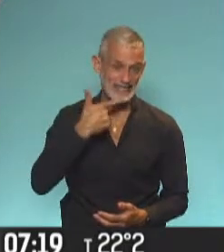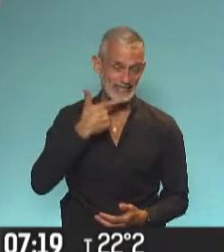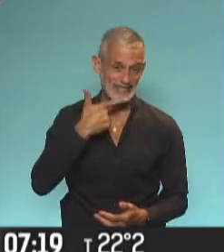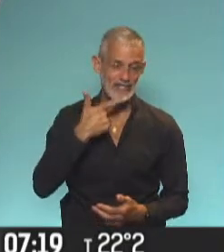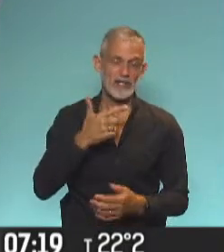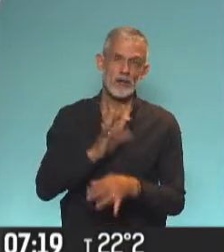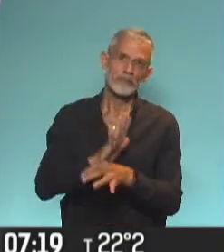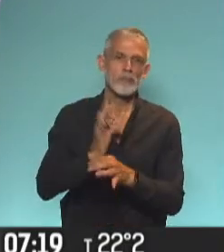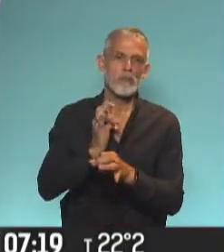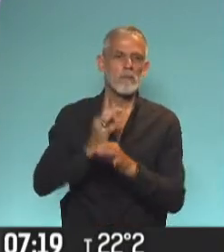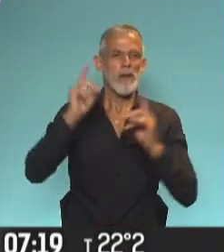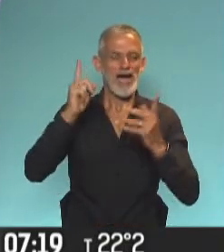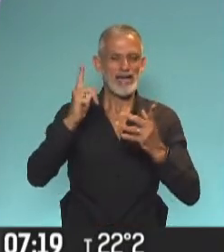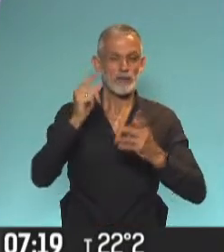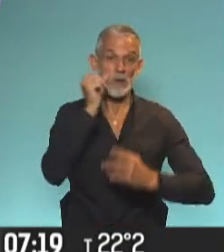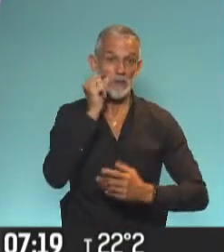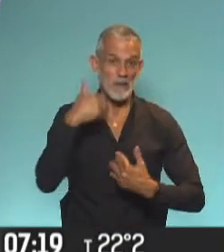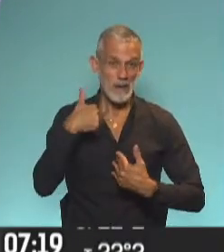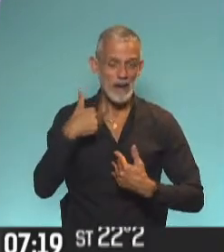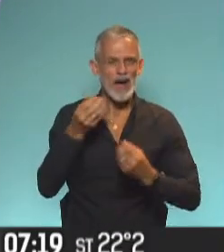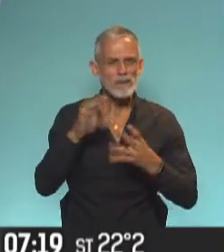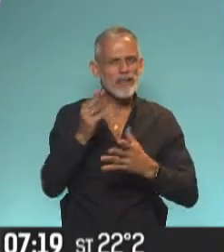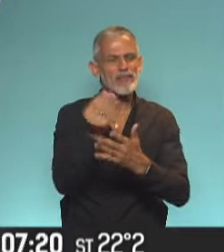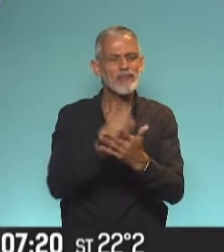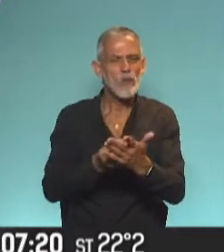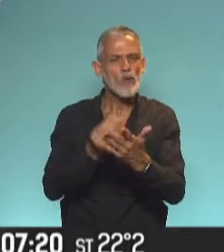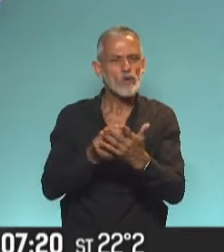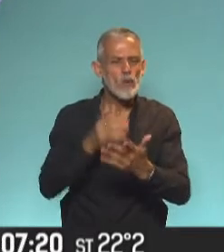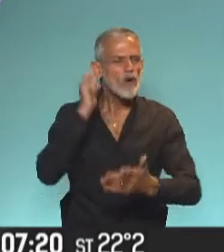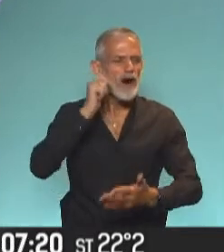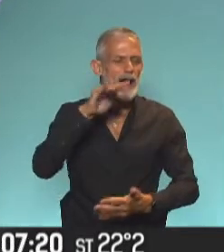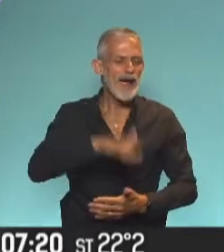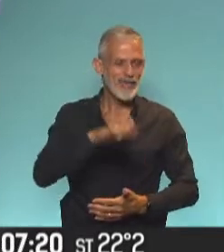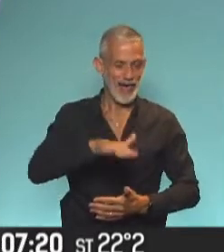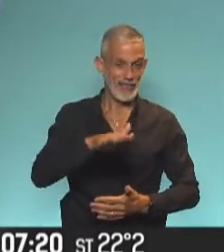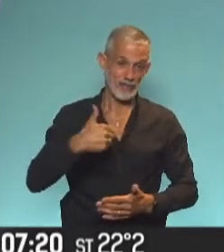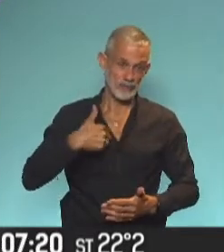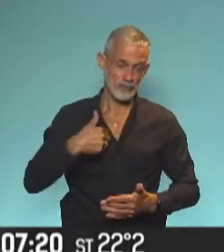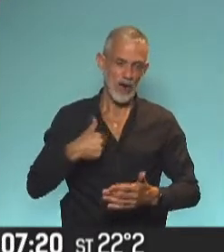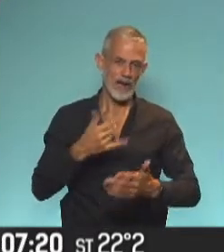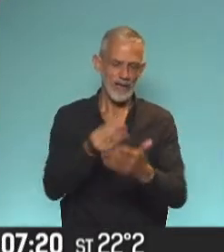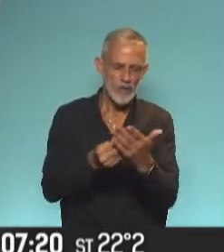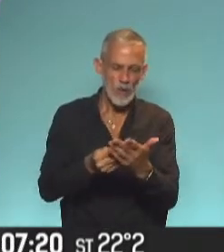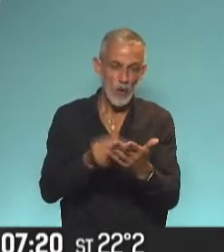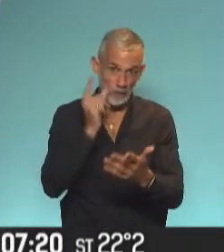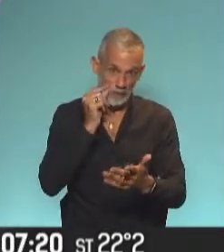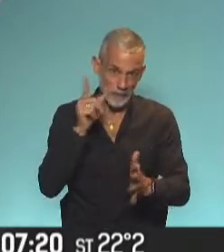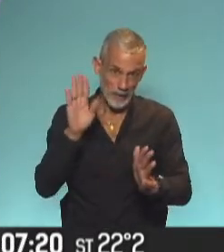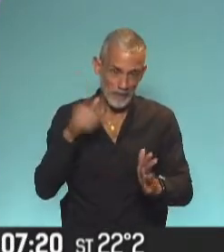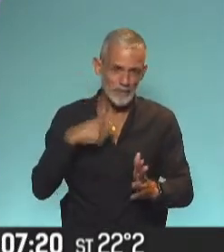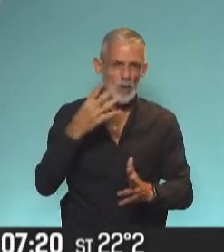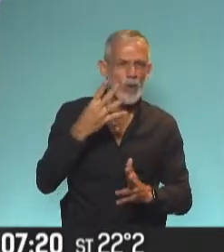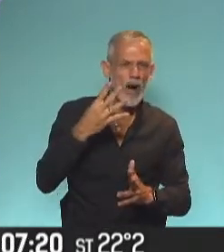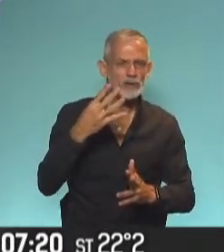Mi padre comienza a dibujar desde muy chico. Yo tengo dibujos de papá de los 4 o